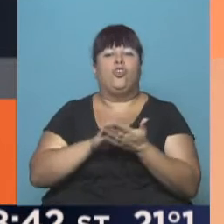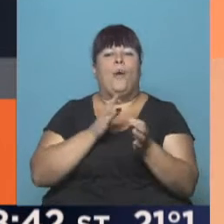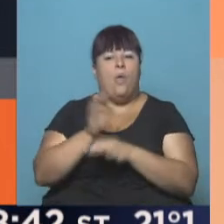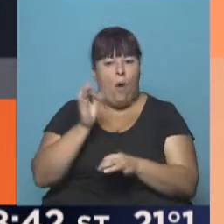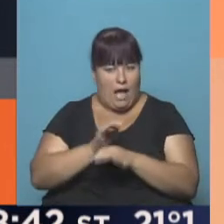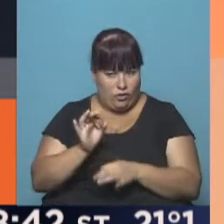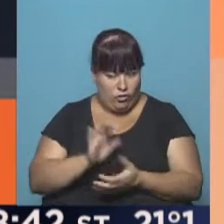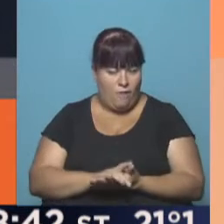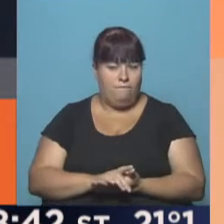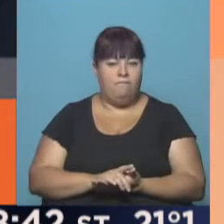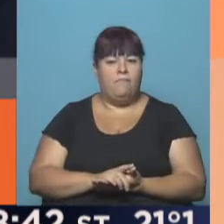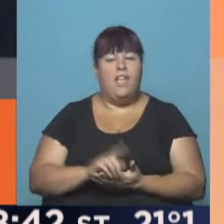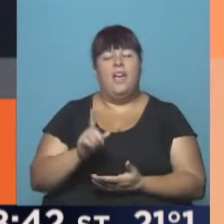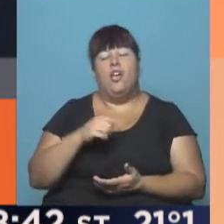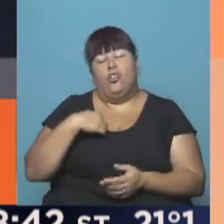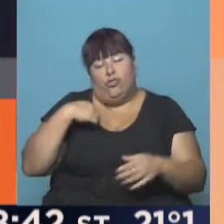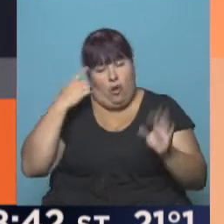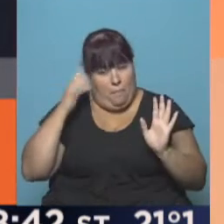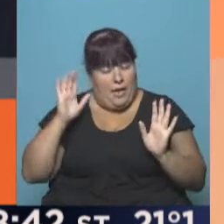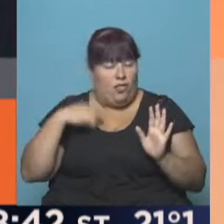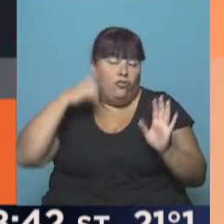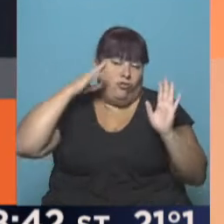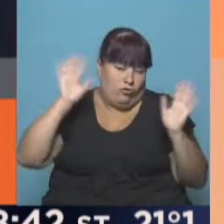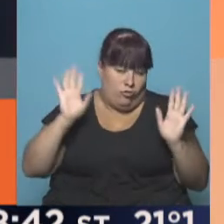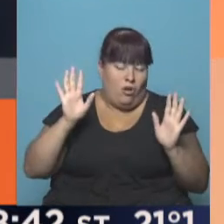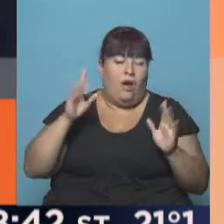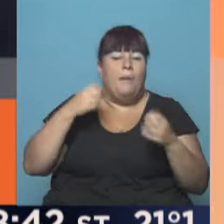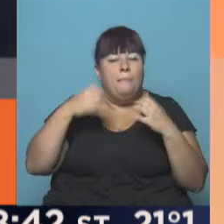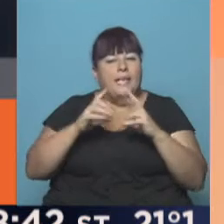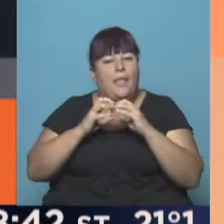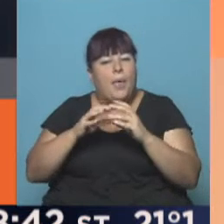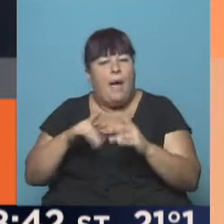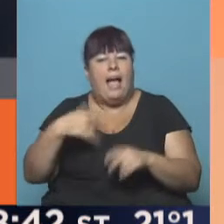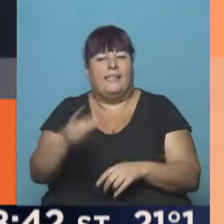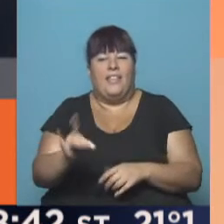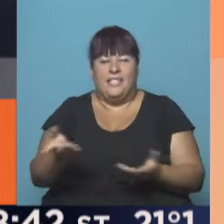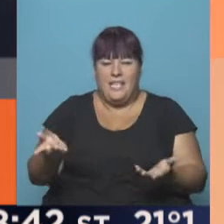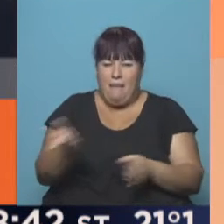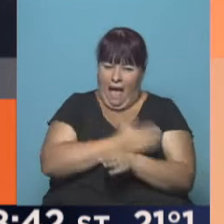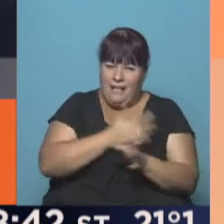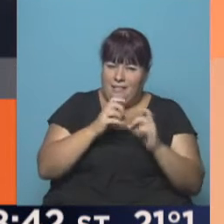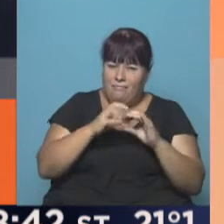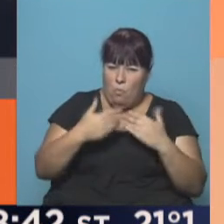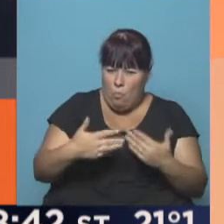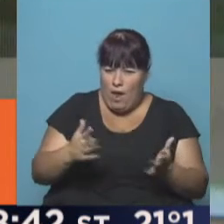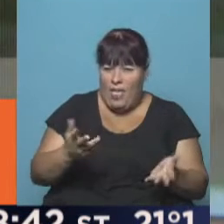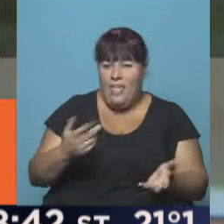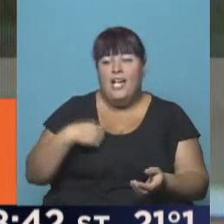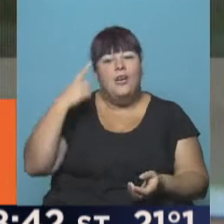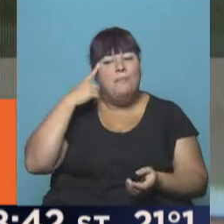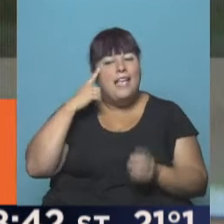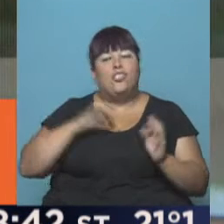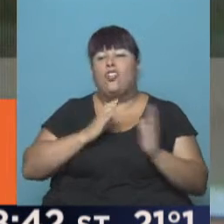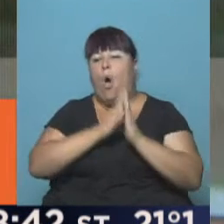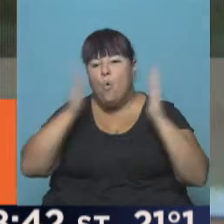porque no costaría nada digo la optimización de más alta empezar a discutir todo esto en diciembre hay que discutirlo